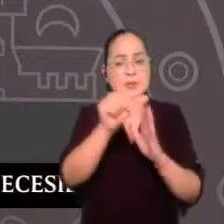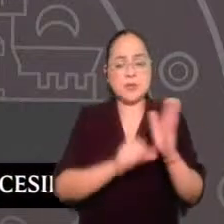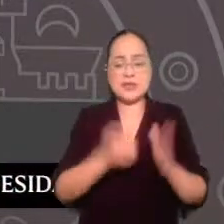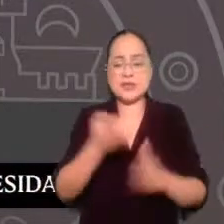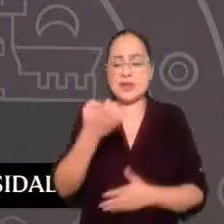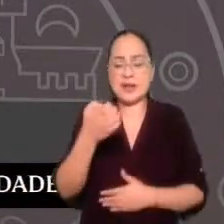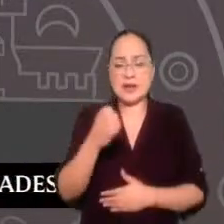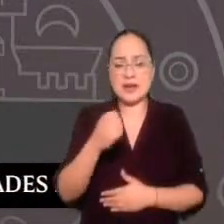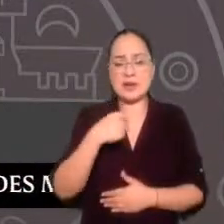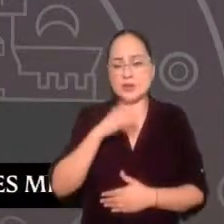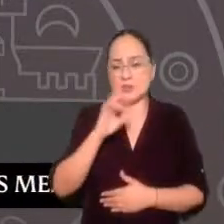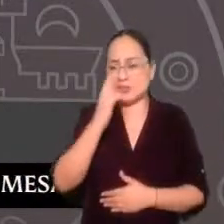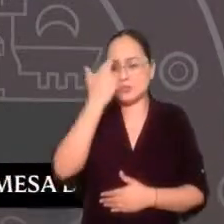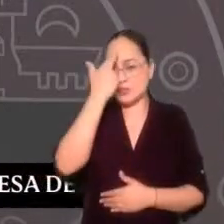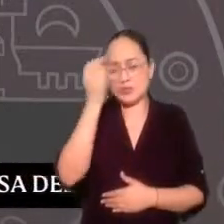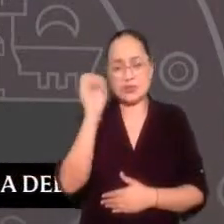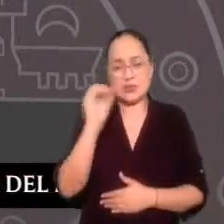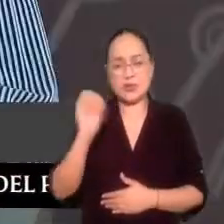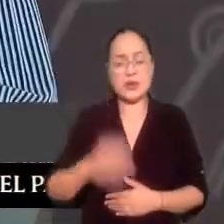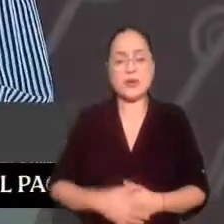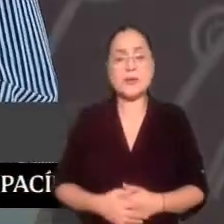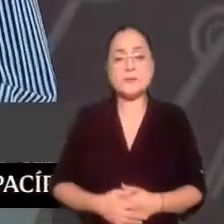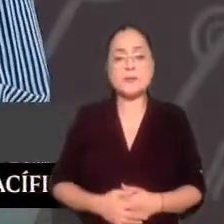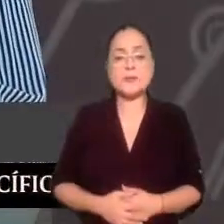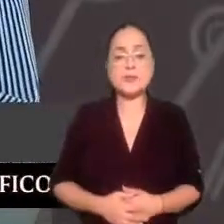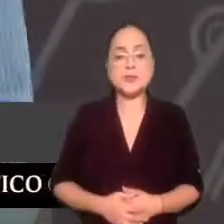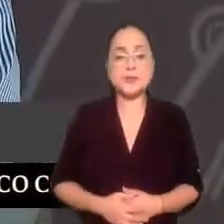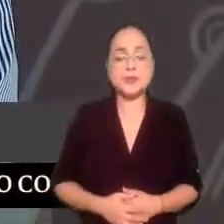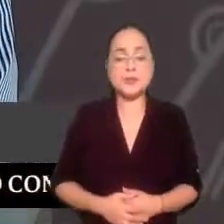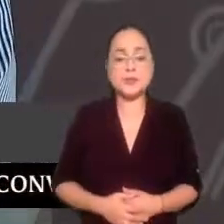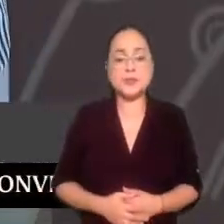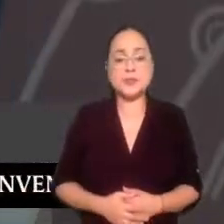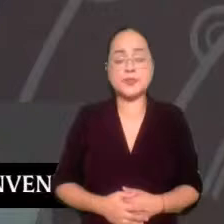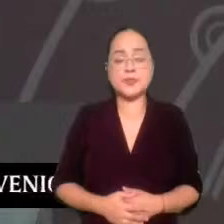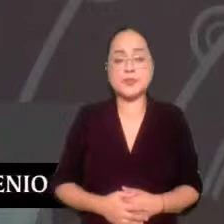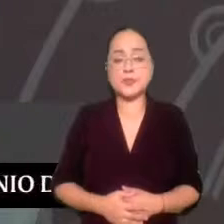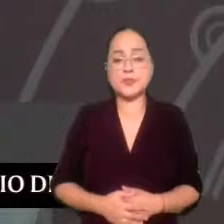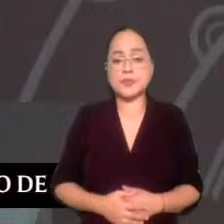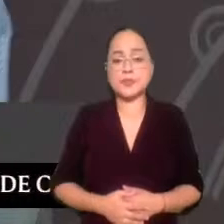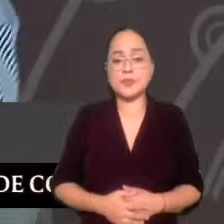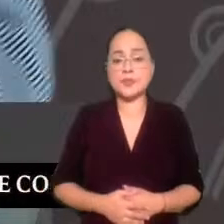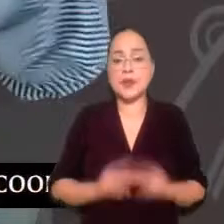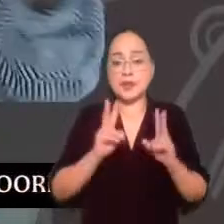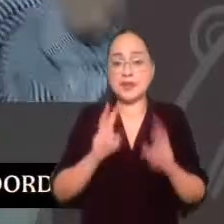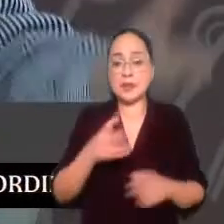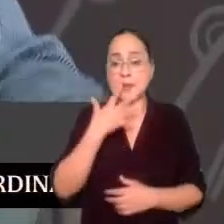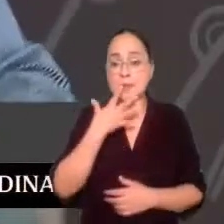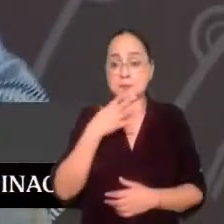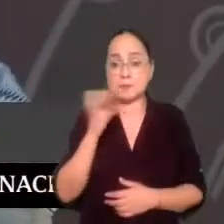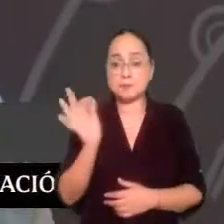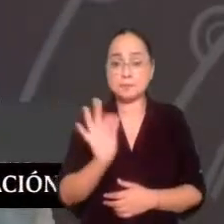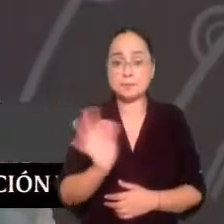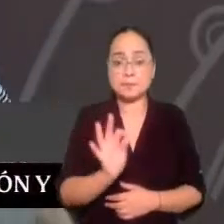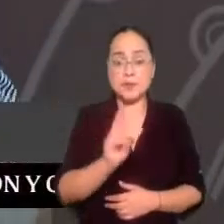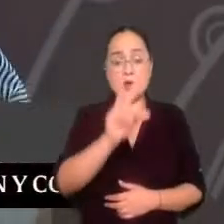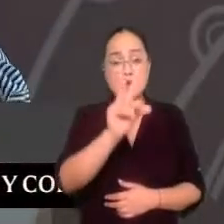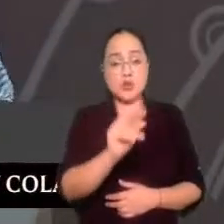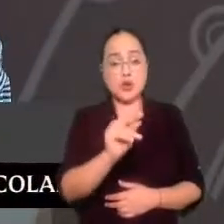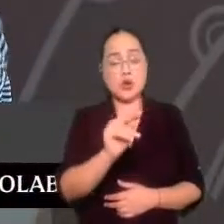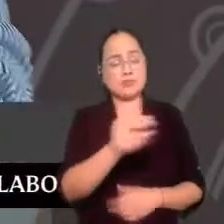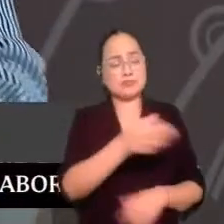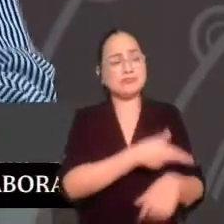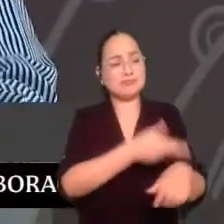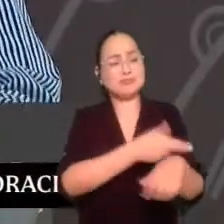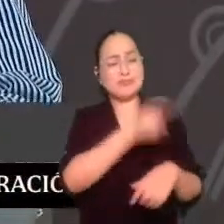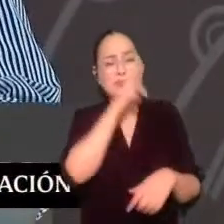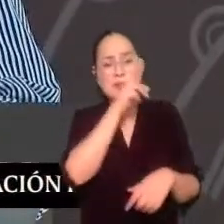en qué fecha. Es decir, todo eso, que no son poca cosa. Y que lo estamos resolviendo, cuanto más resolver